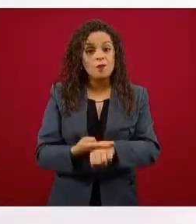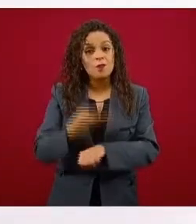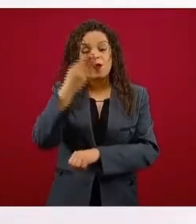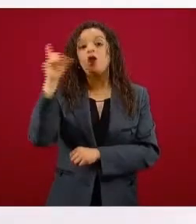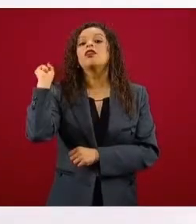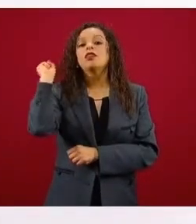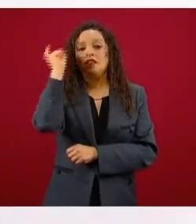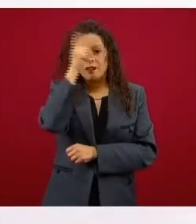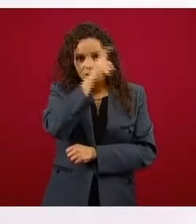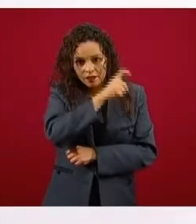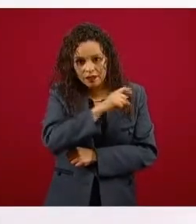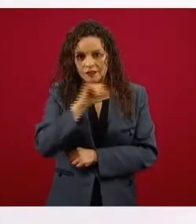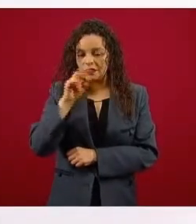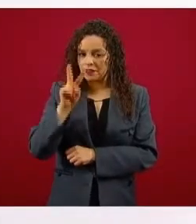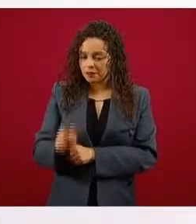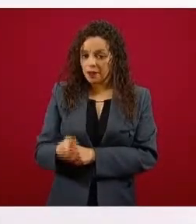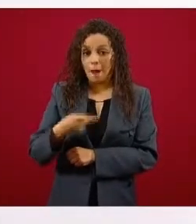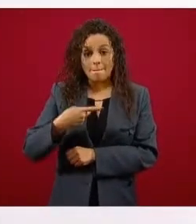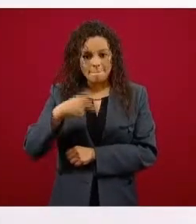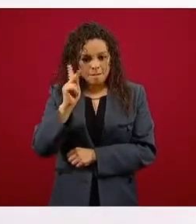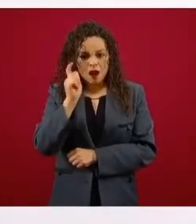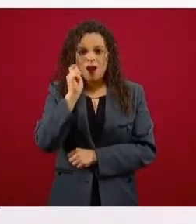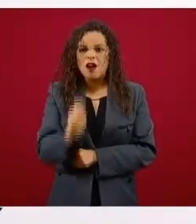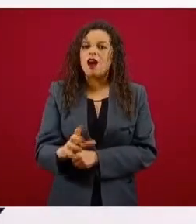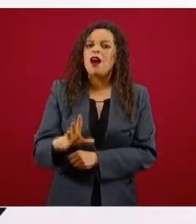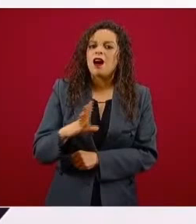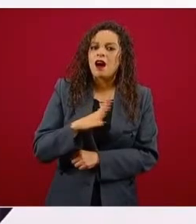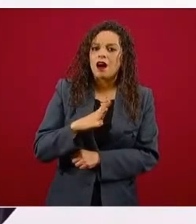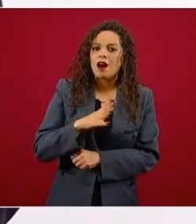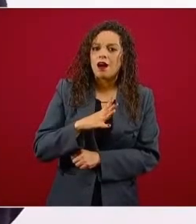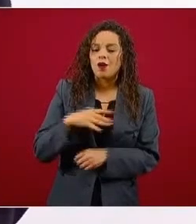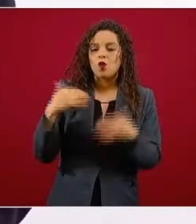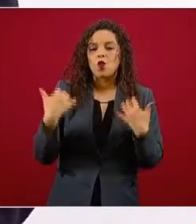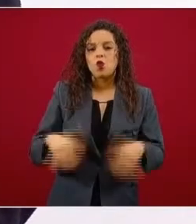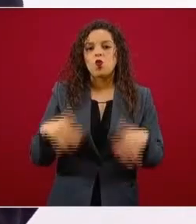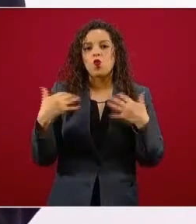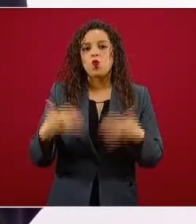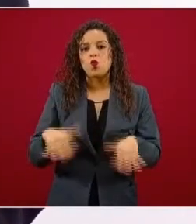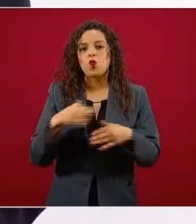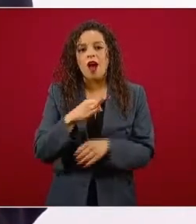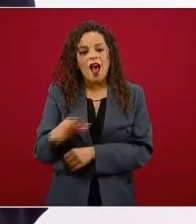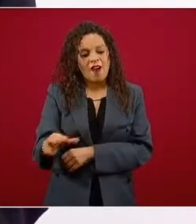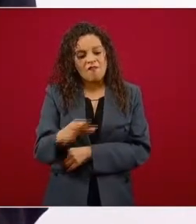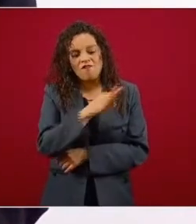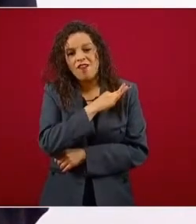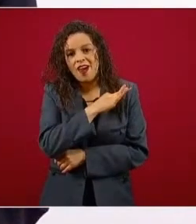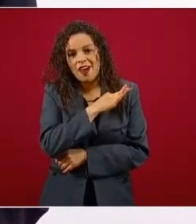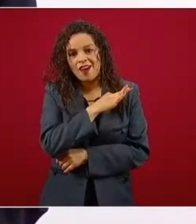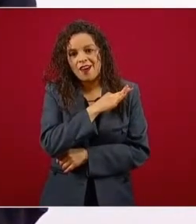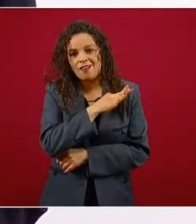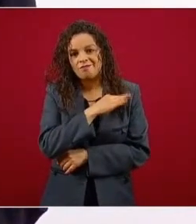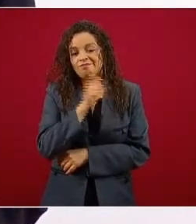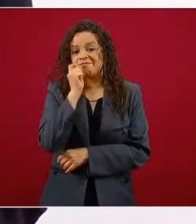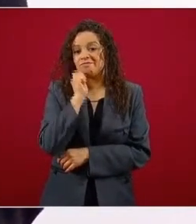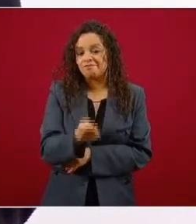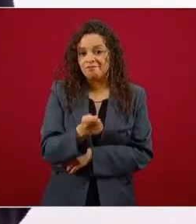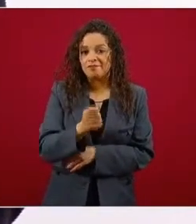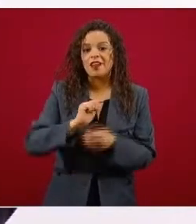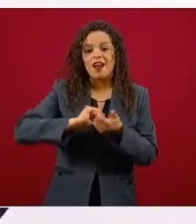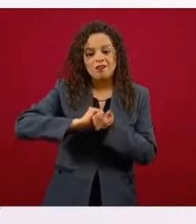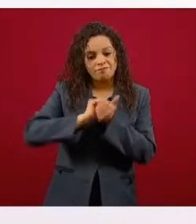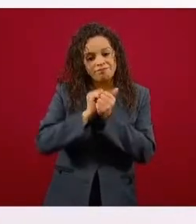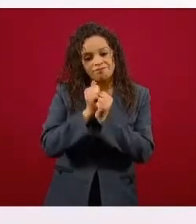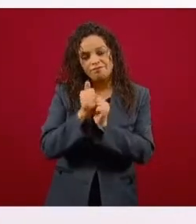pero existe una inquebrantable fe en la transformación política, económica,